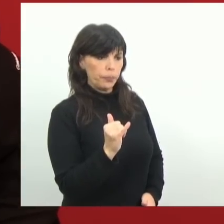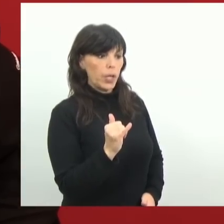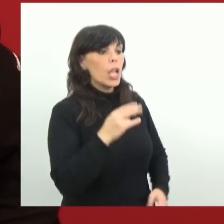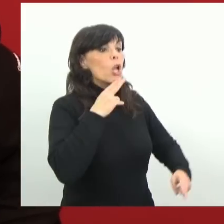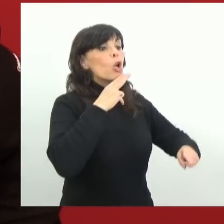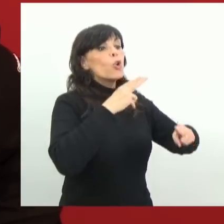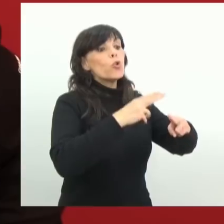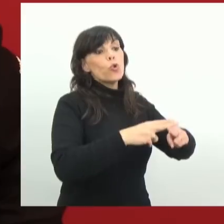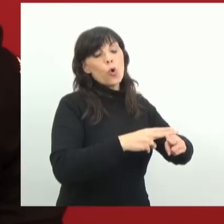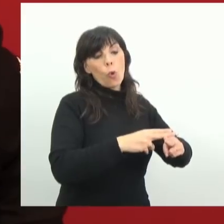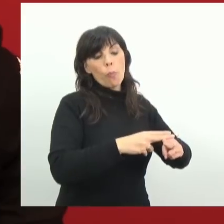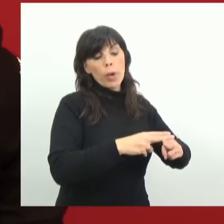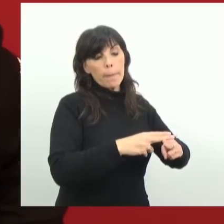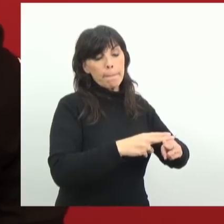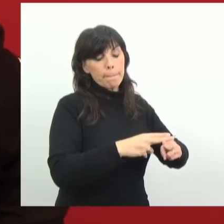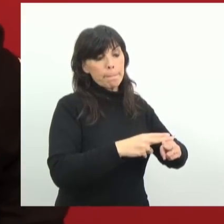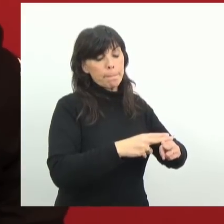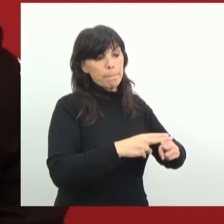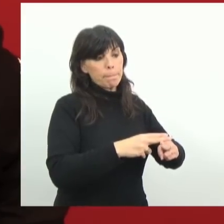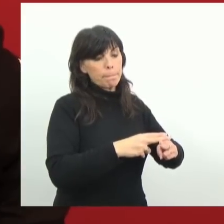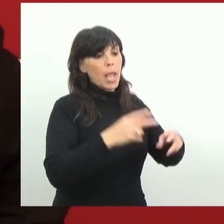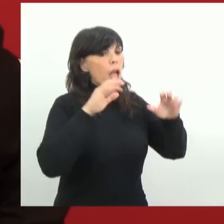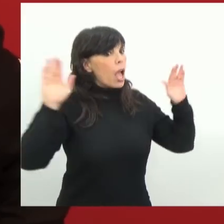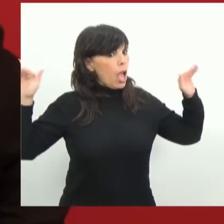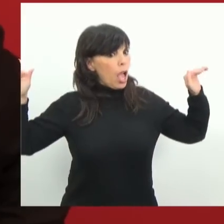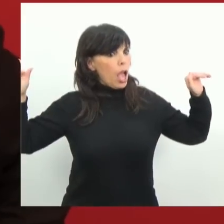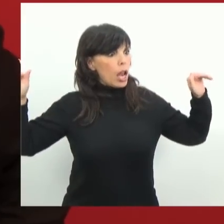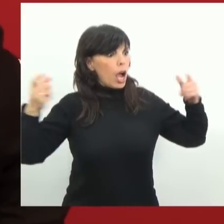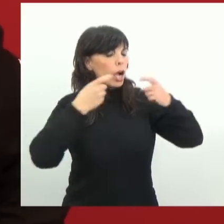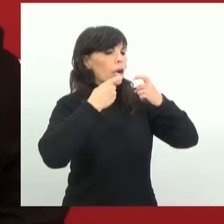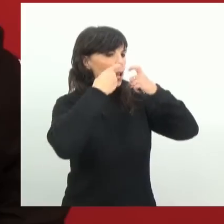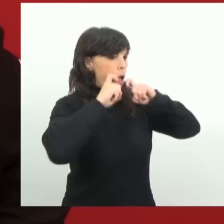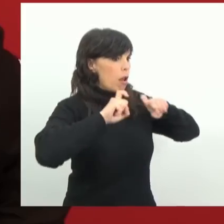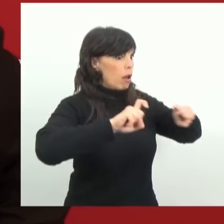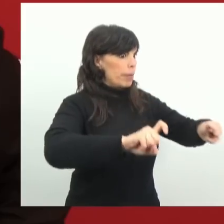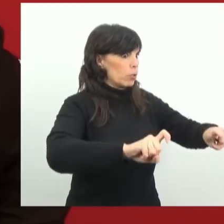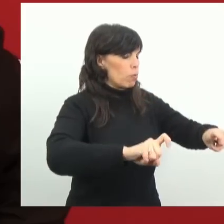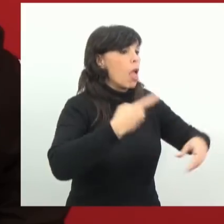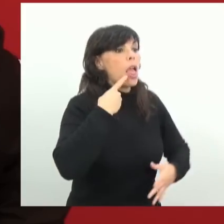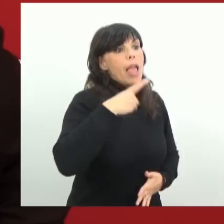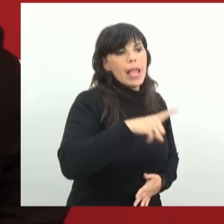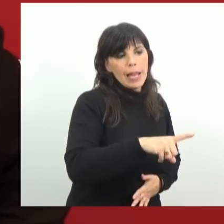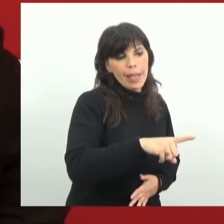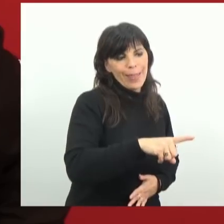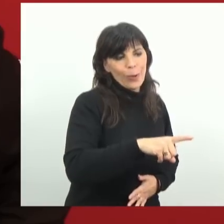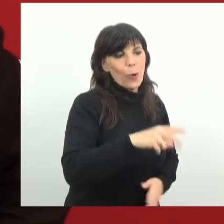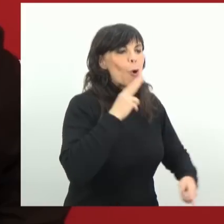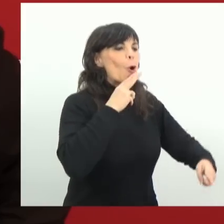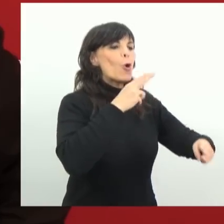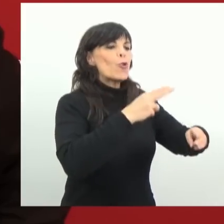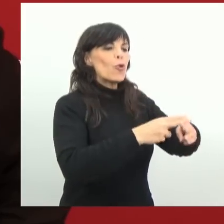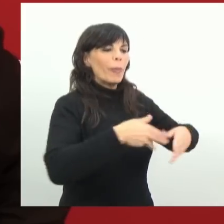ser aquel ángel que el Señor envió, su nombre, dijo, iba a ser Emmanuel, Dios con